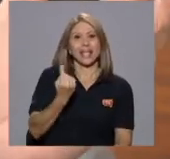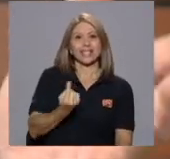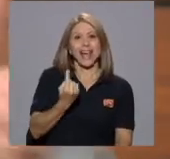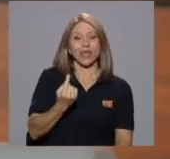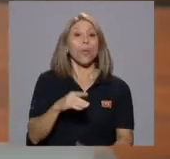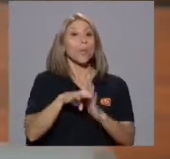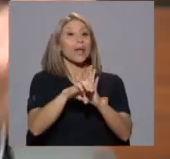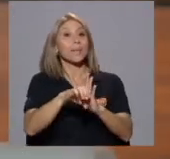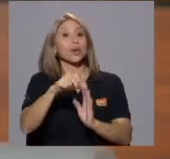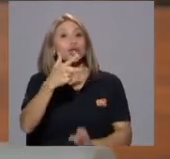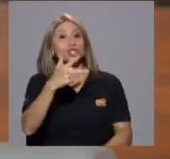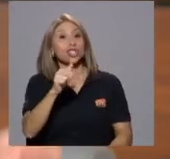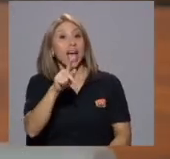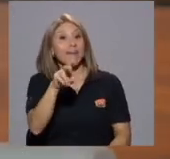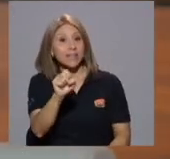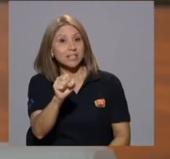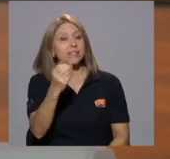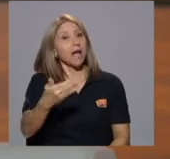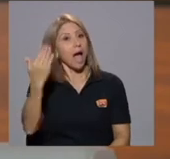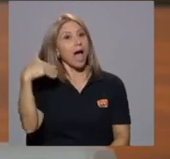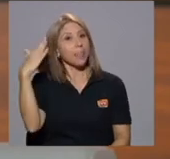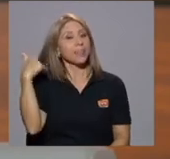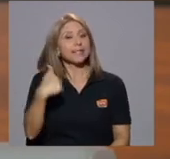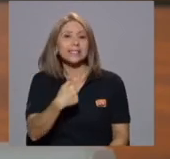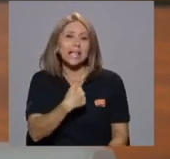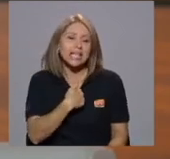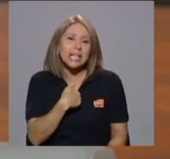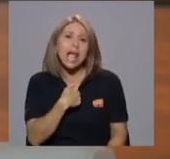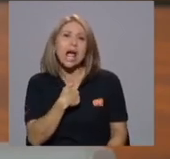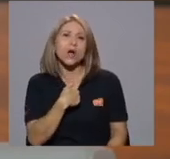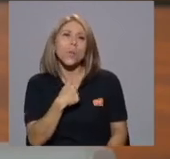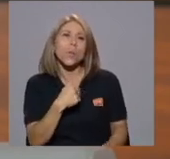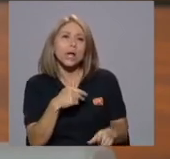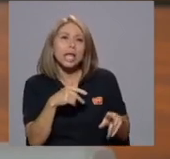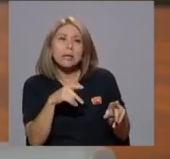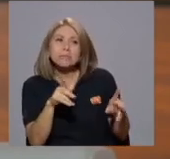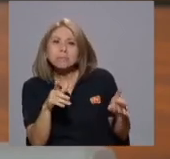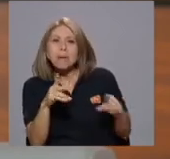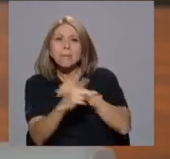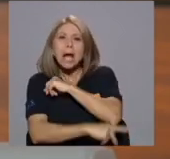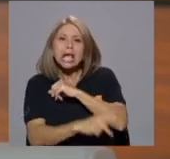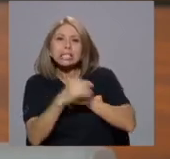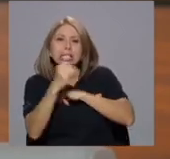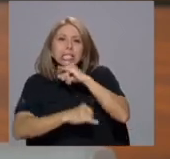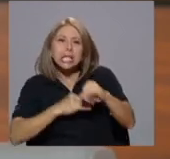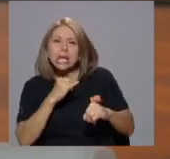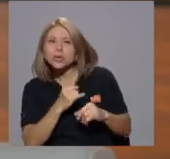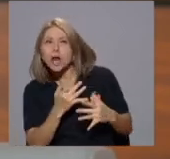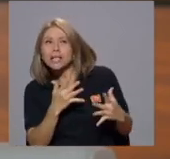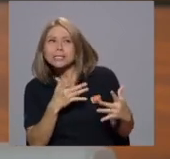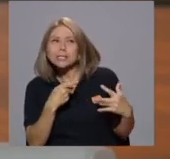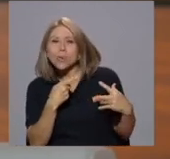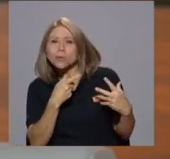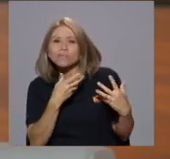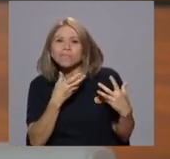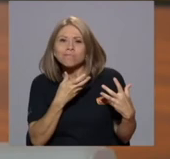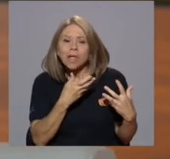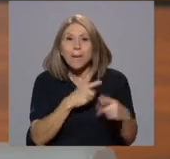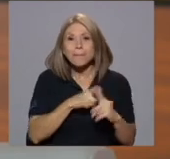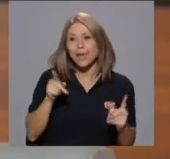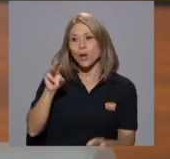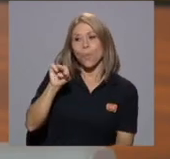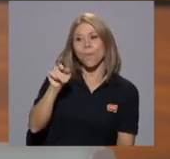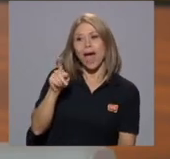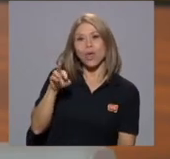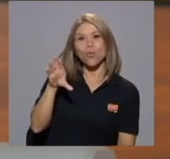decía, de cierto encanto internacional y nacional. Maduro está aislado internamente,